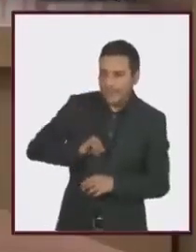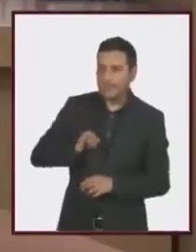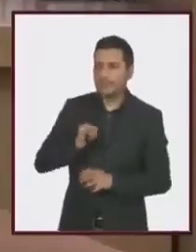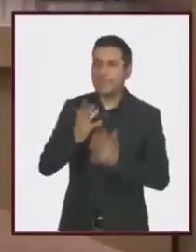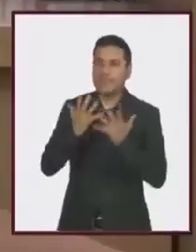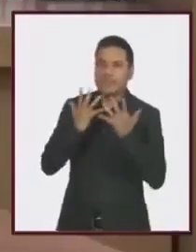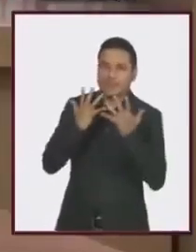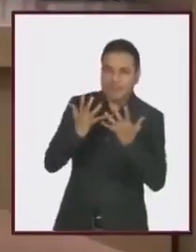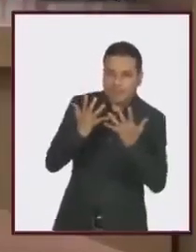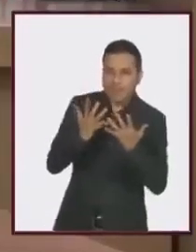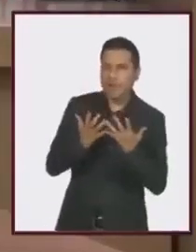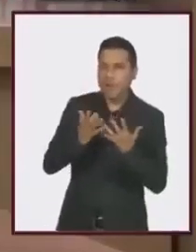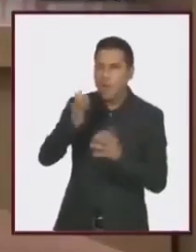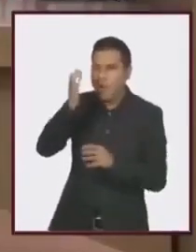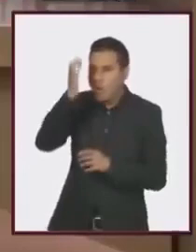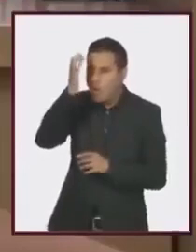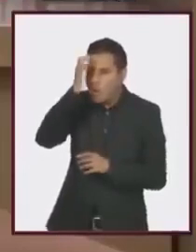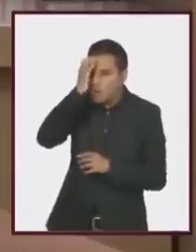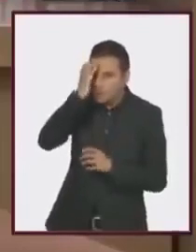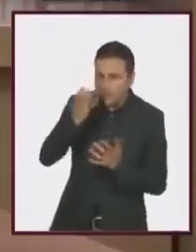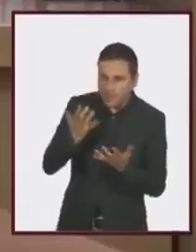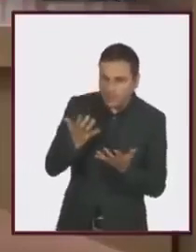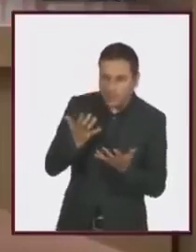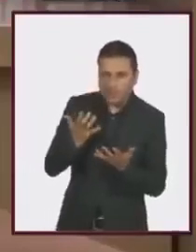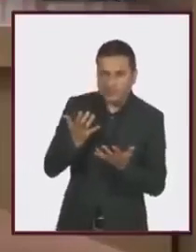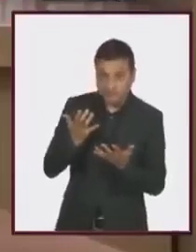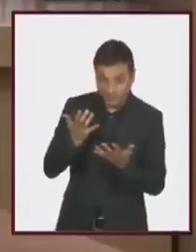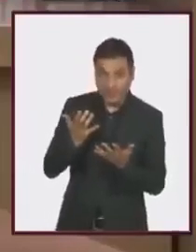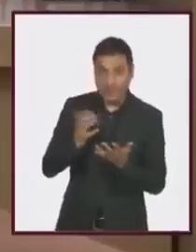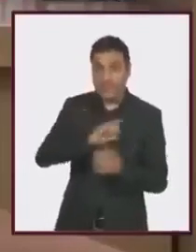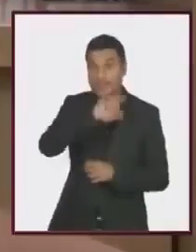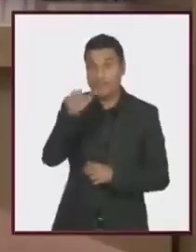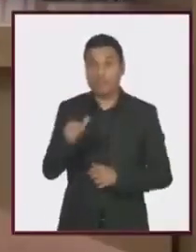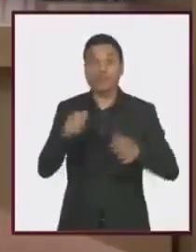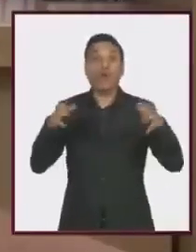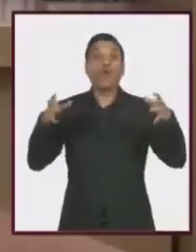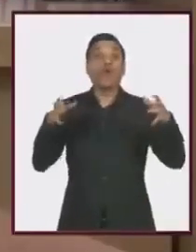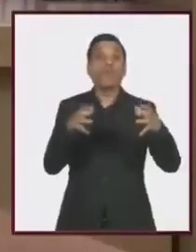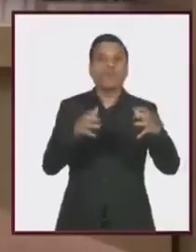expectativas y los conocimientos tanto de nuestros alumnos como de la